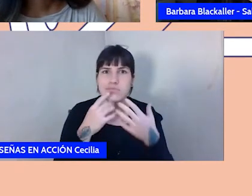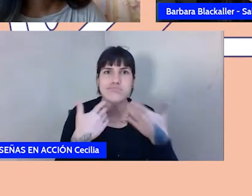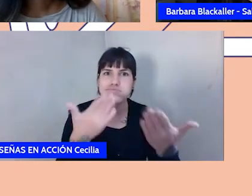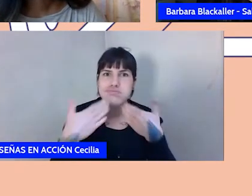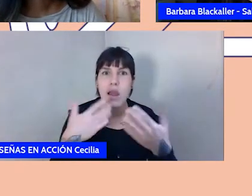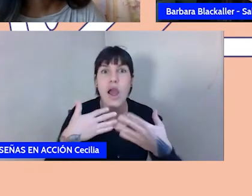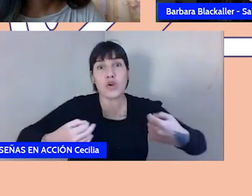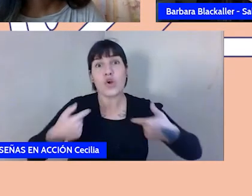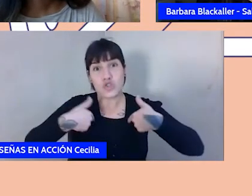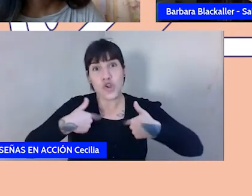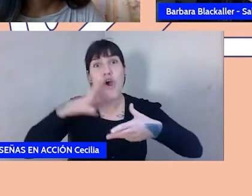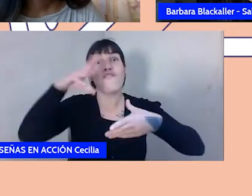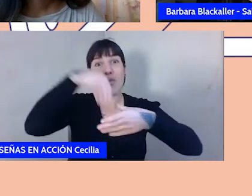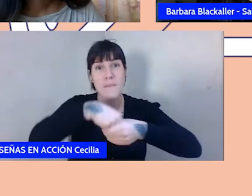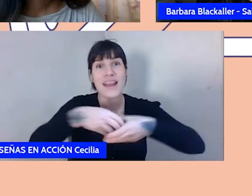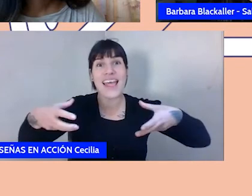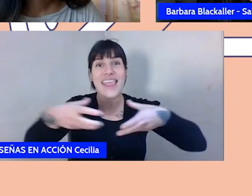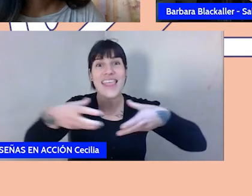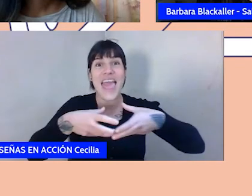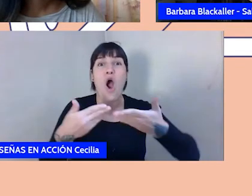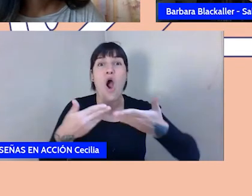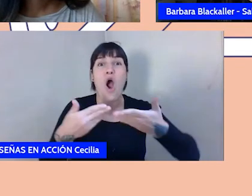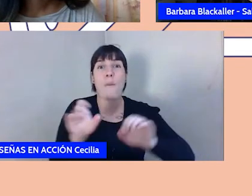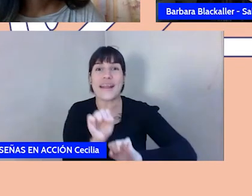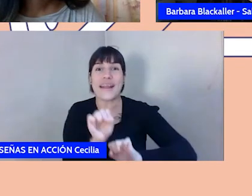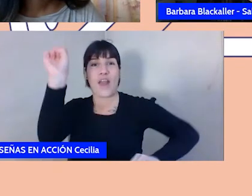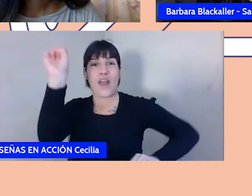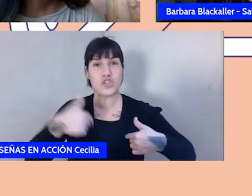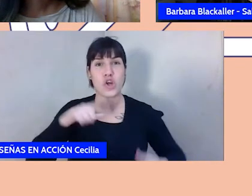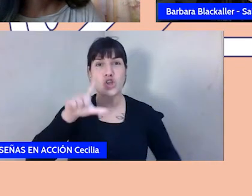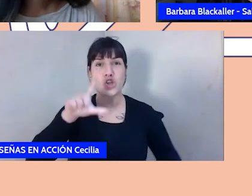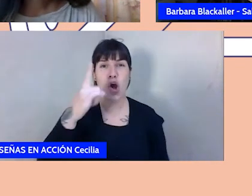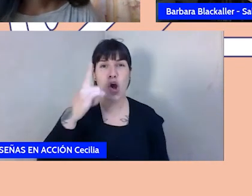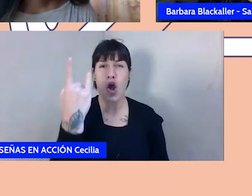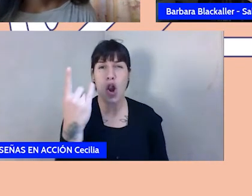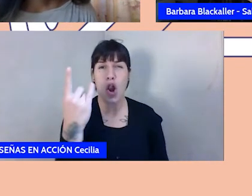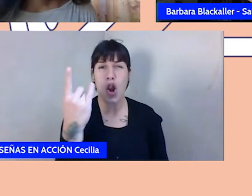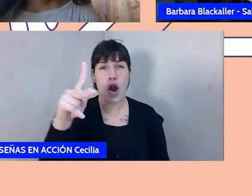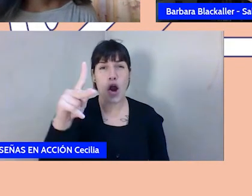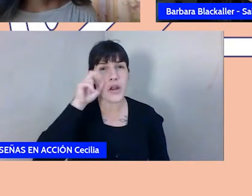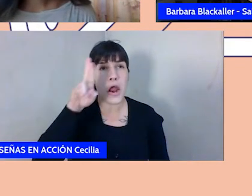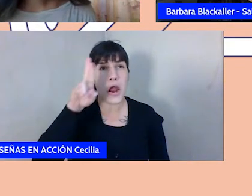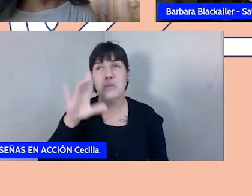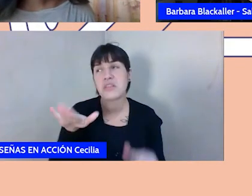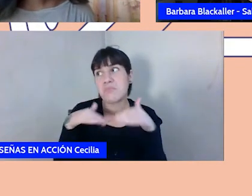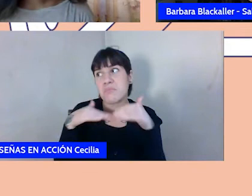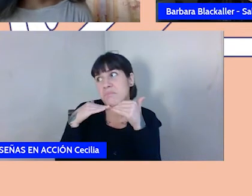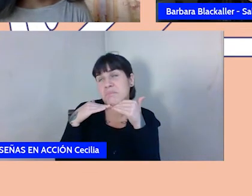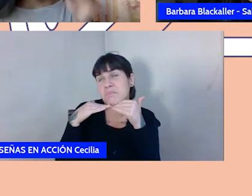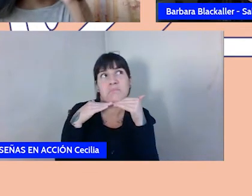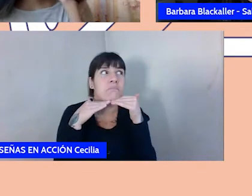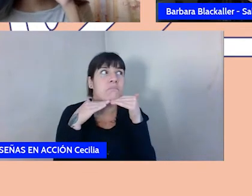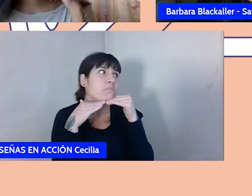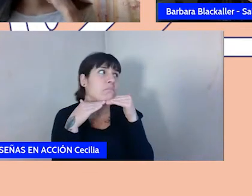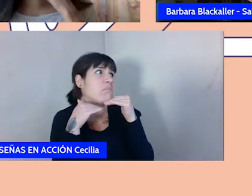como lurker. Es decir, yo sentía que no tenía nada que hacer ahí y de pronto es como, claro que tengo algo que hacer aquí porque es un espacio